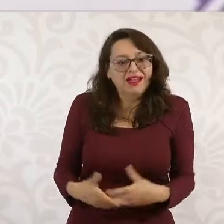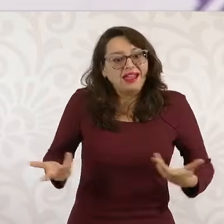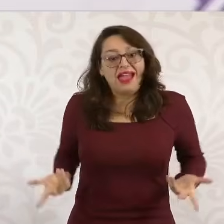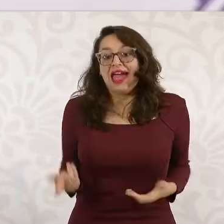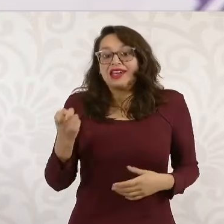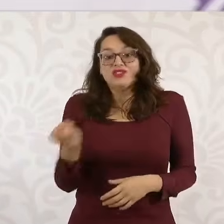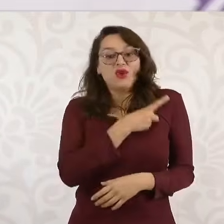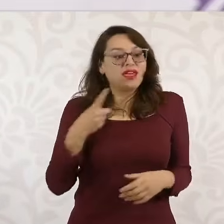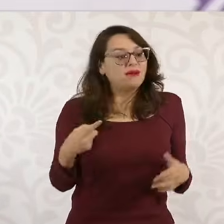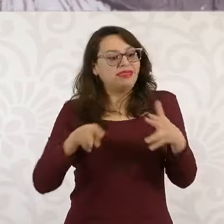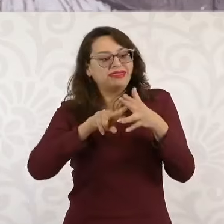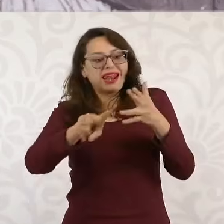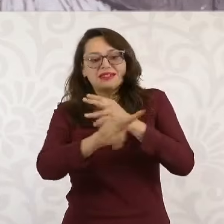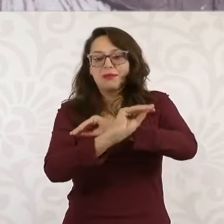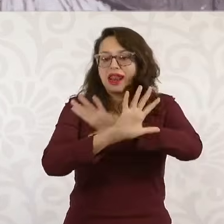el recurso es del pueblo.